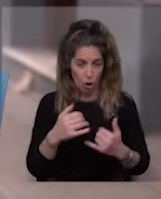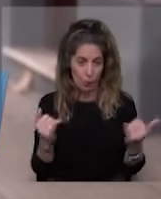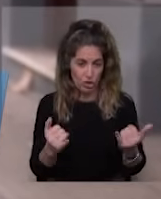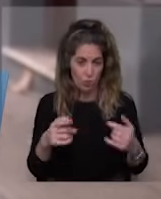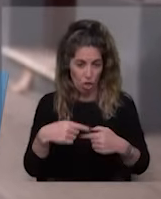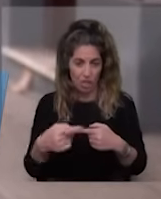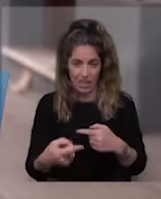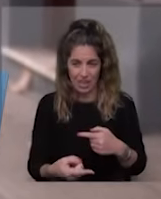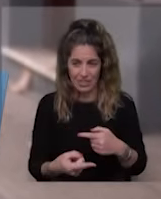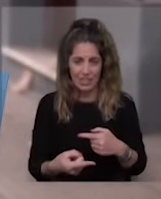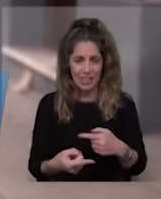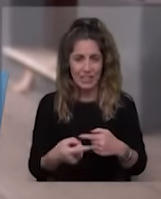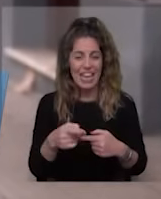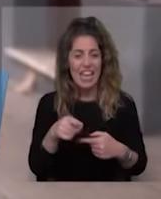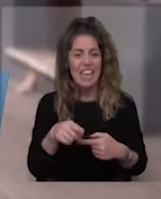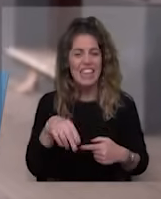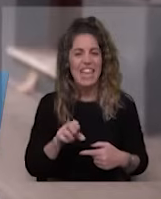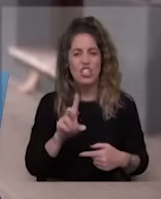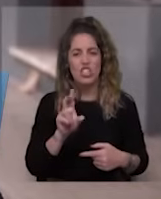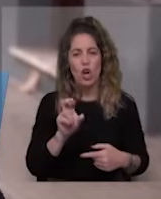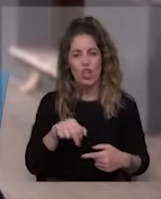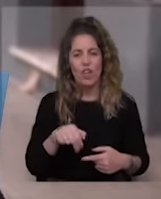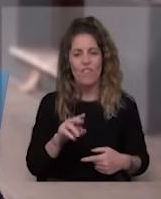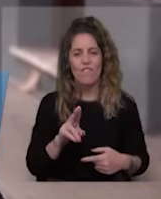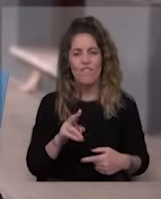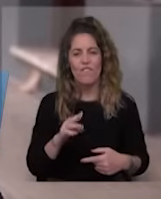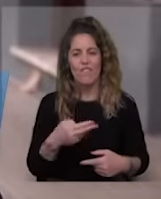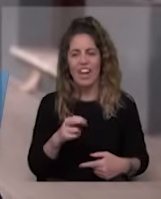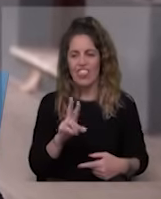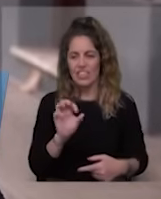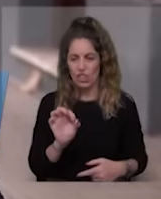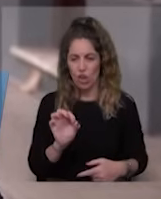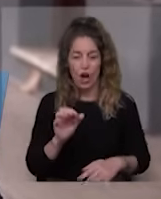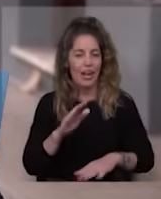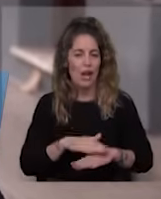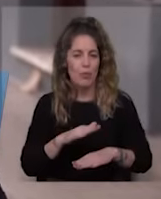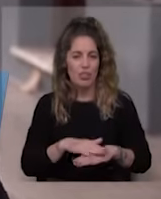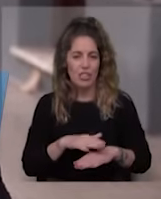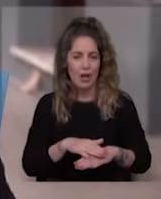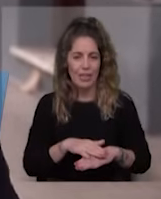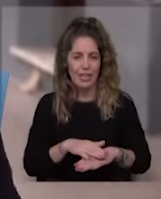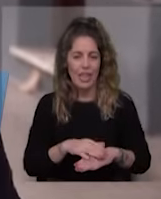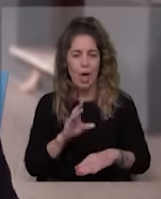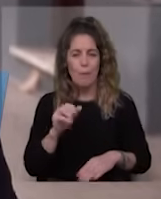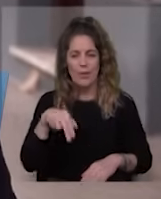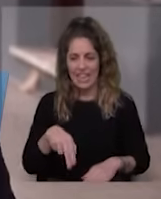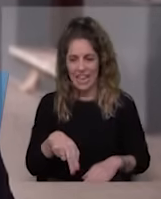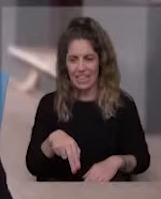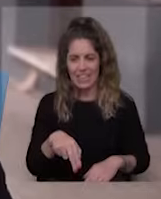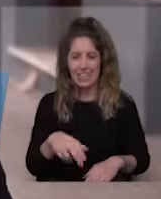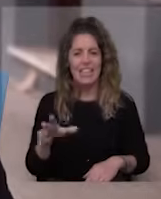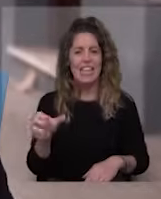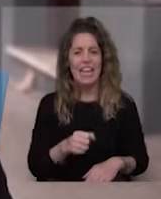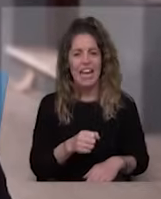siguientes se Nelson bardeo había sido el encargado por Carlos pirán de traer la ginita